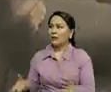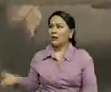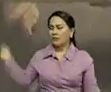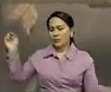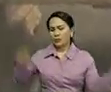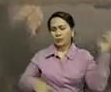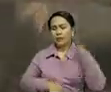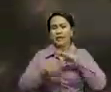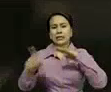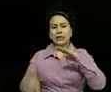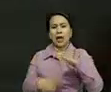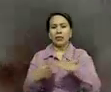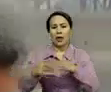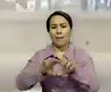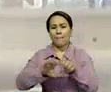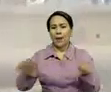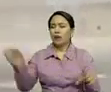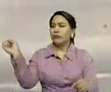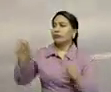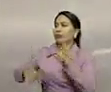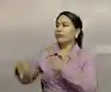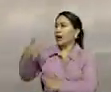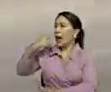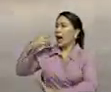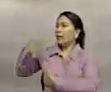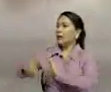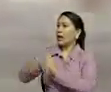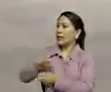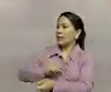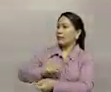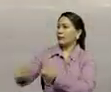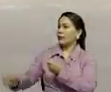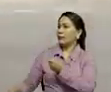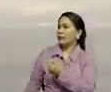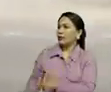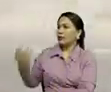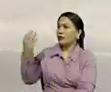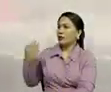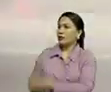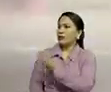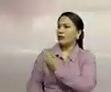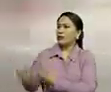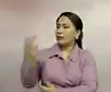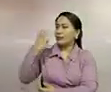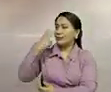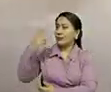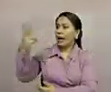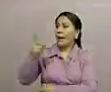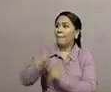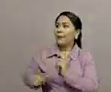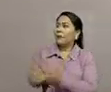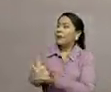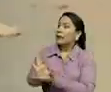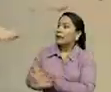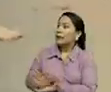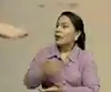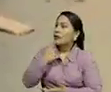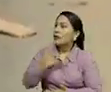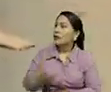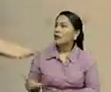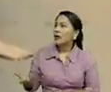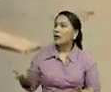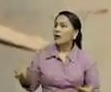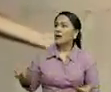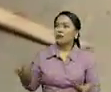llantas y palos que rozaban con gasolina para prenderles fuego. Según testigos, hicieron parar al menos